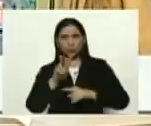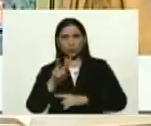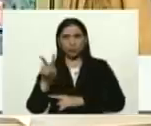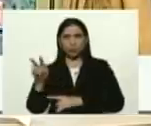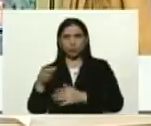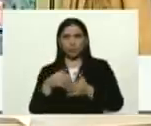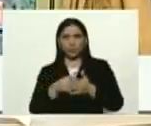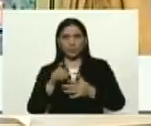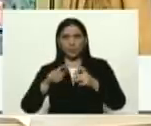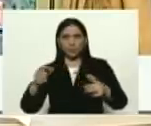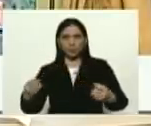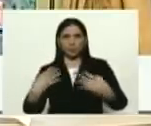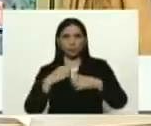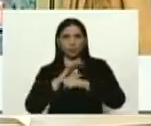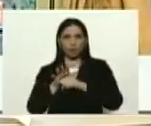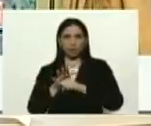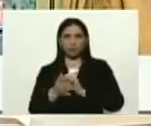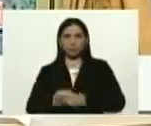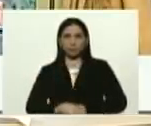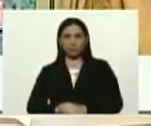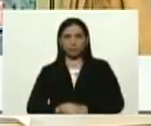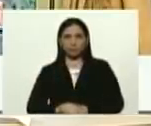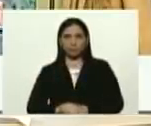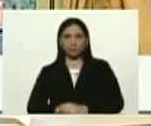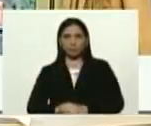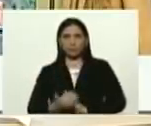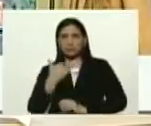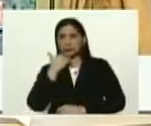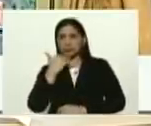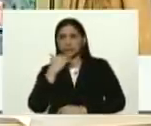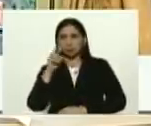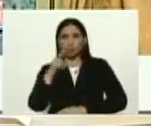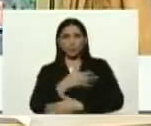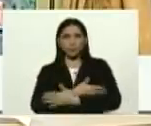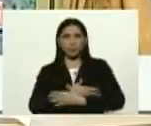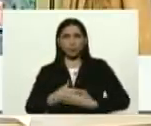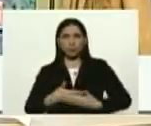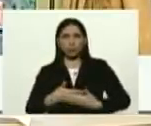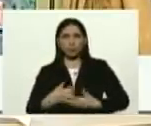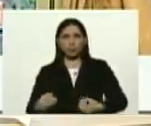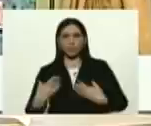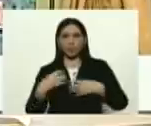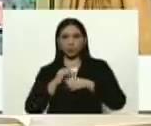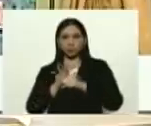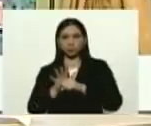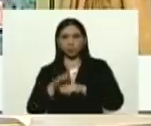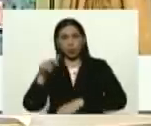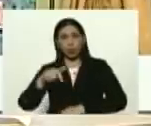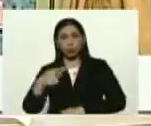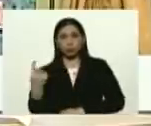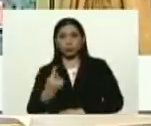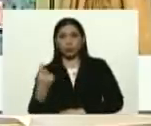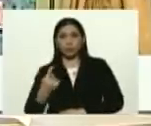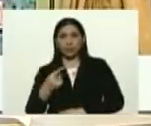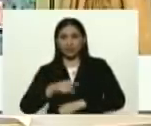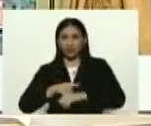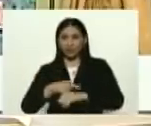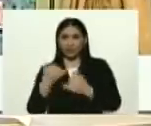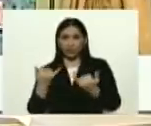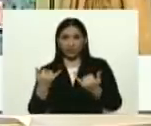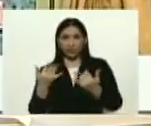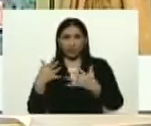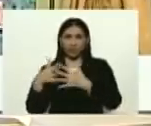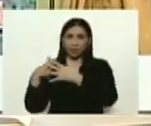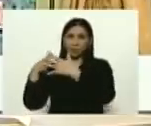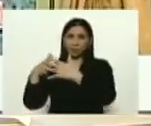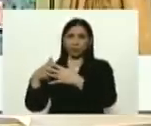1.922.000 casos. Está en las puertas de los 2 millones de casos. Hoy solamente, a esta hora, Estados Unidos